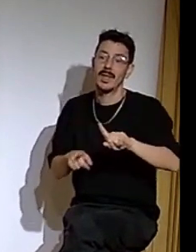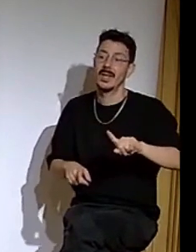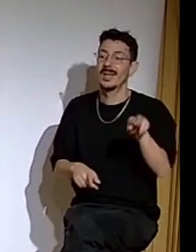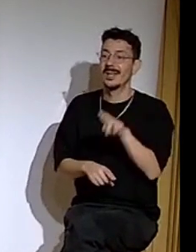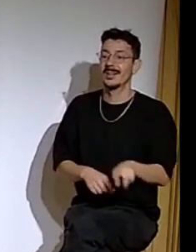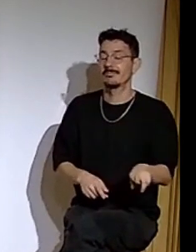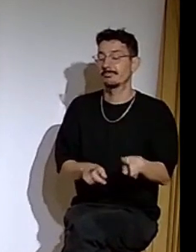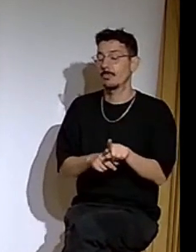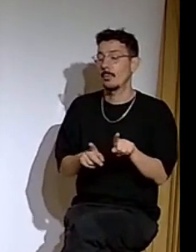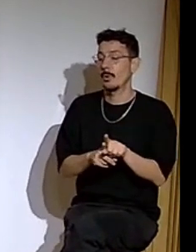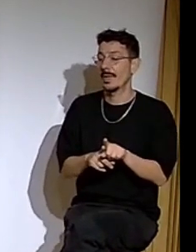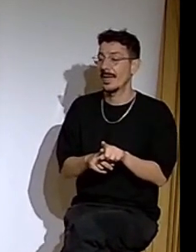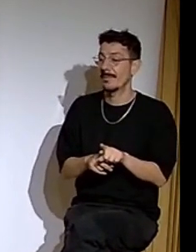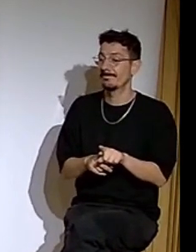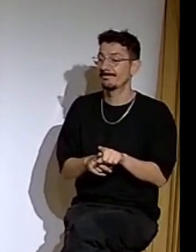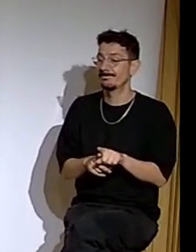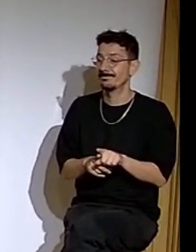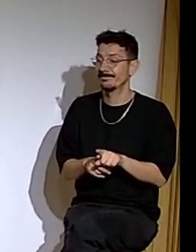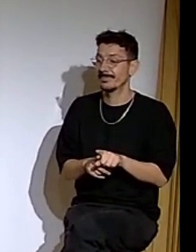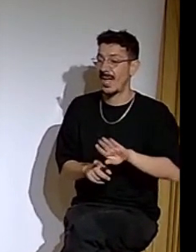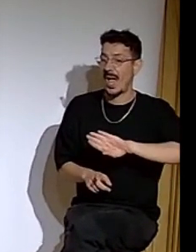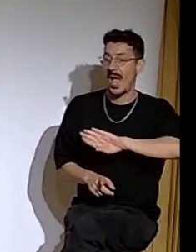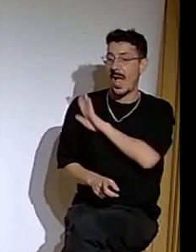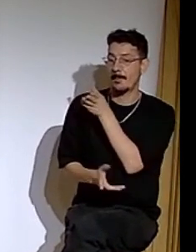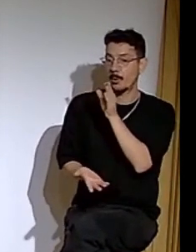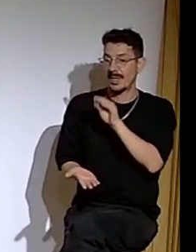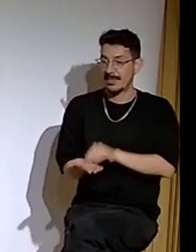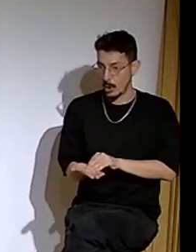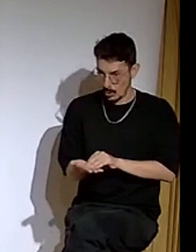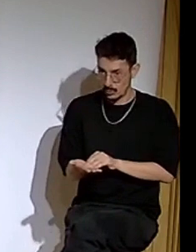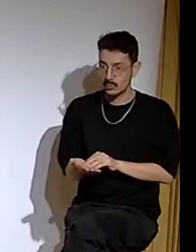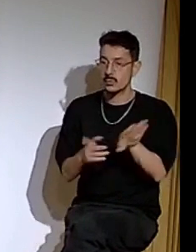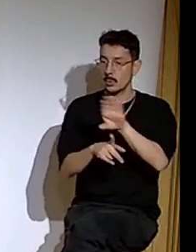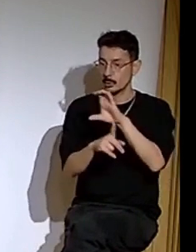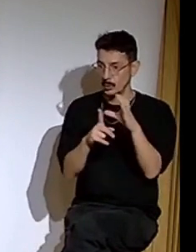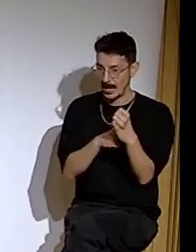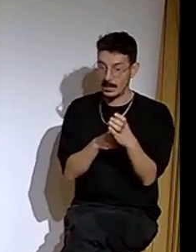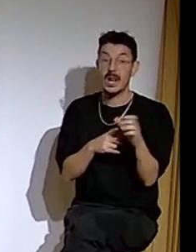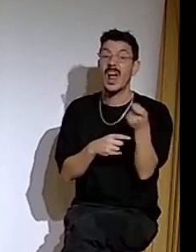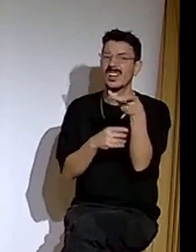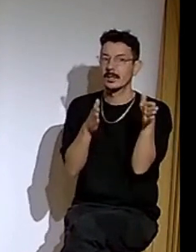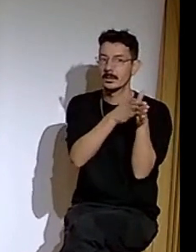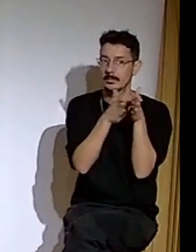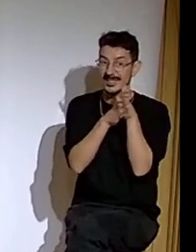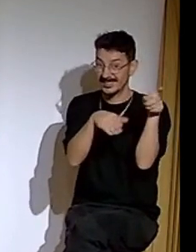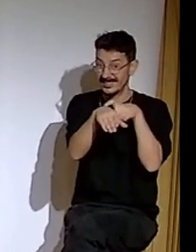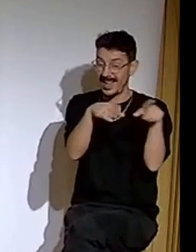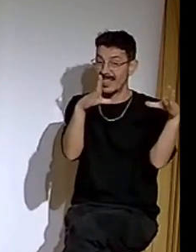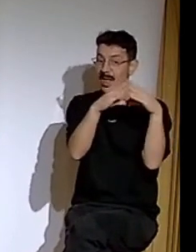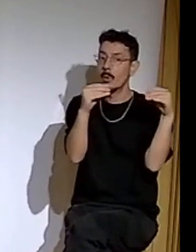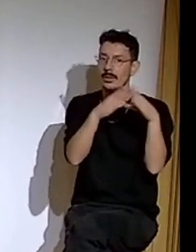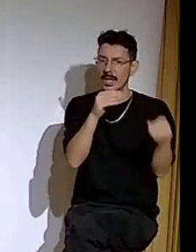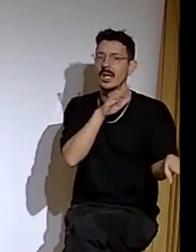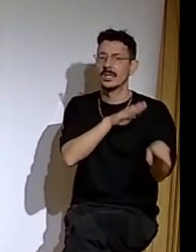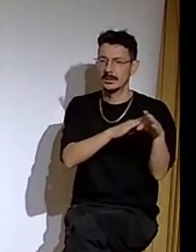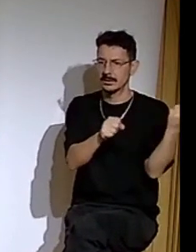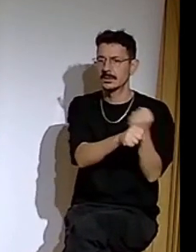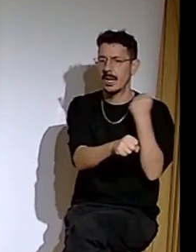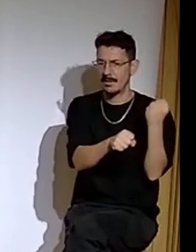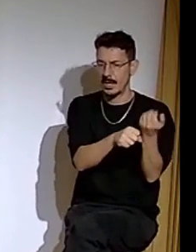hoy hay compañeras feministas de Andalucía trabajando en eso desde la propia operación